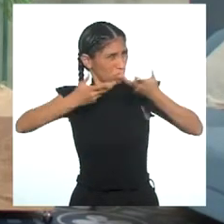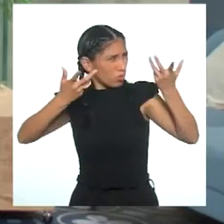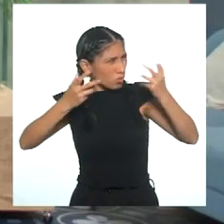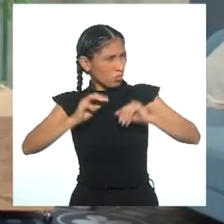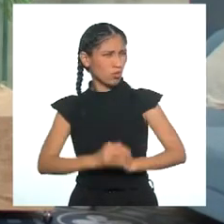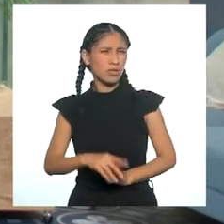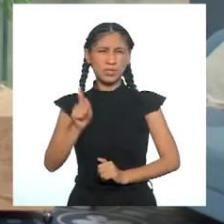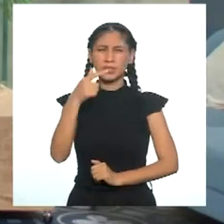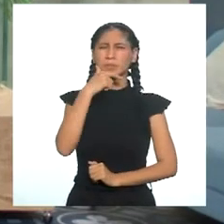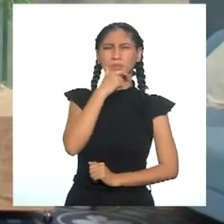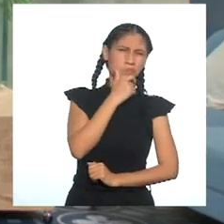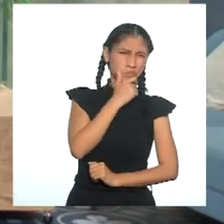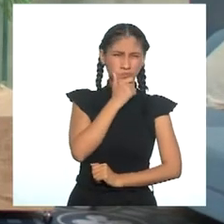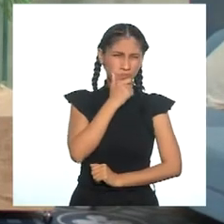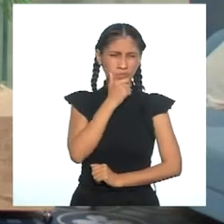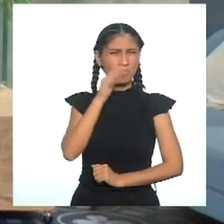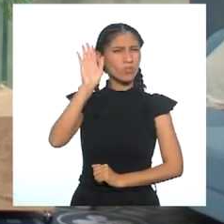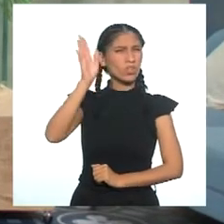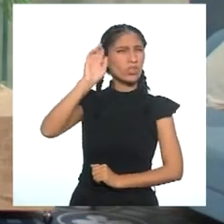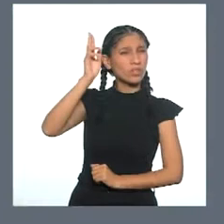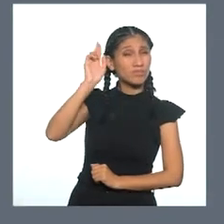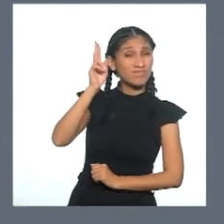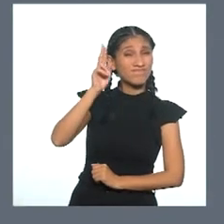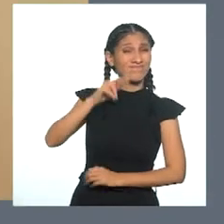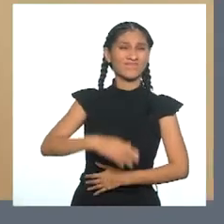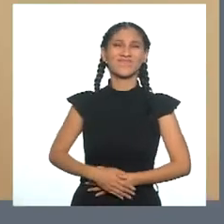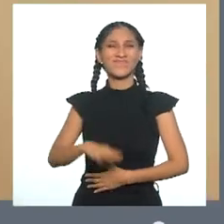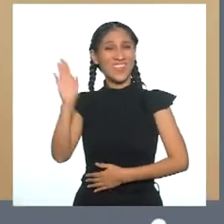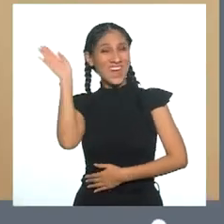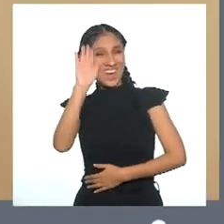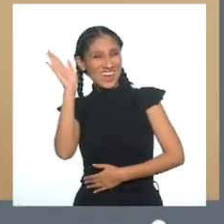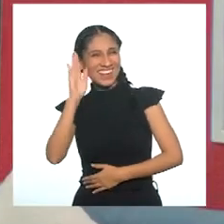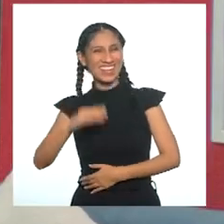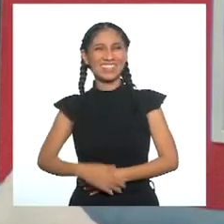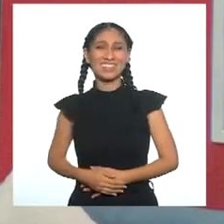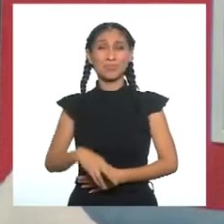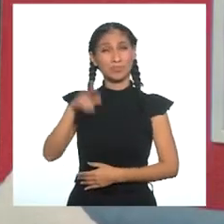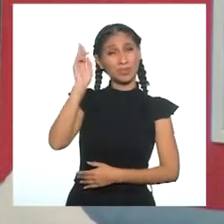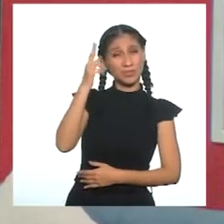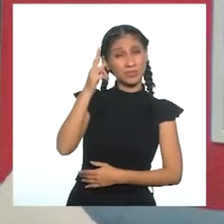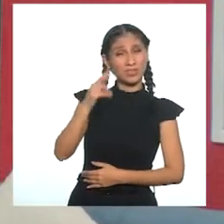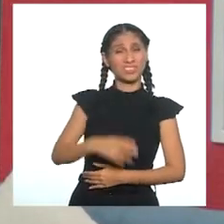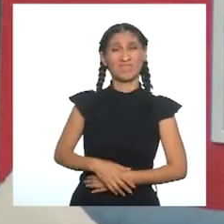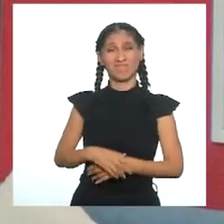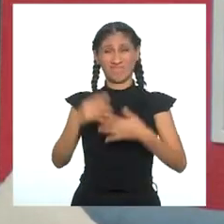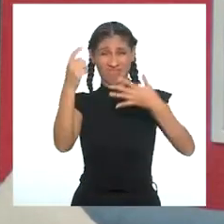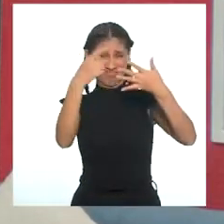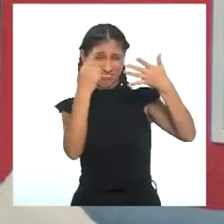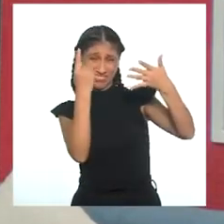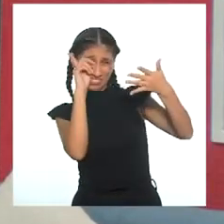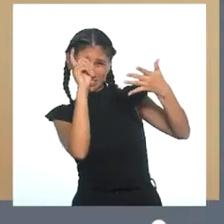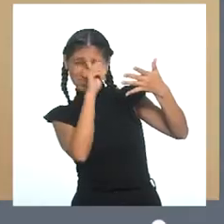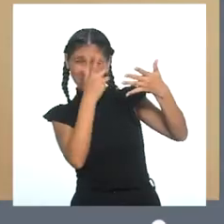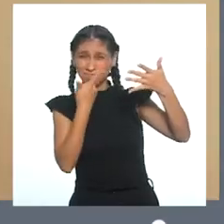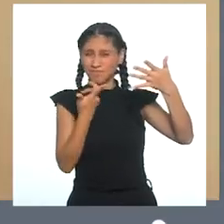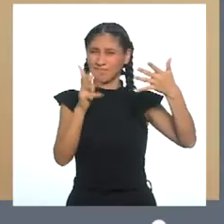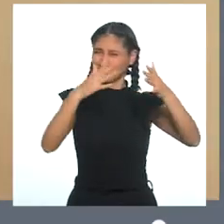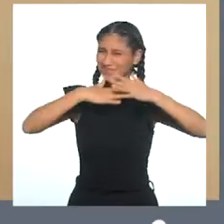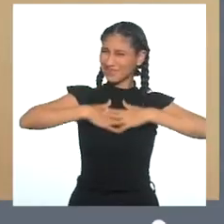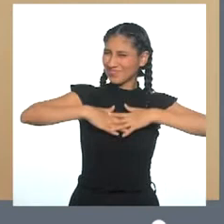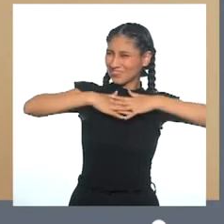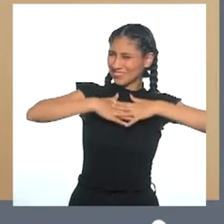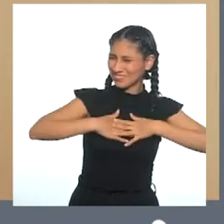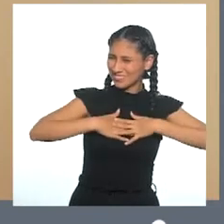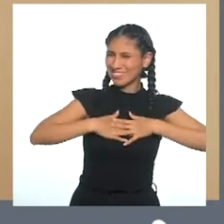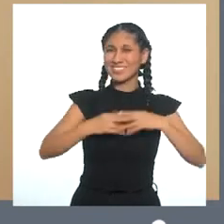hacer. Hola, profesora. Hola chicos, Profesora, tenemos dificultades y dudas.